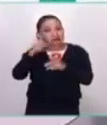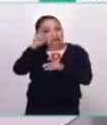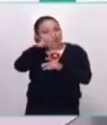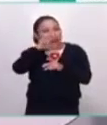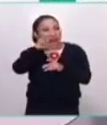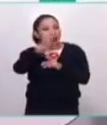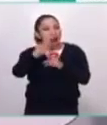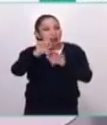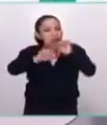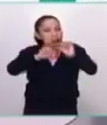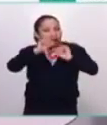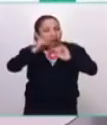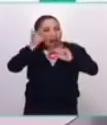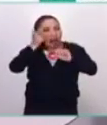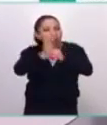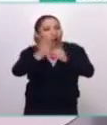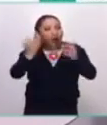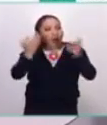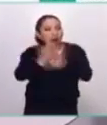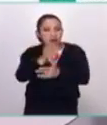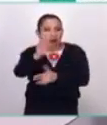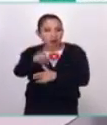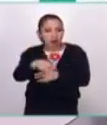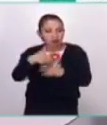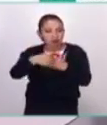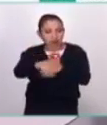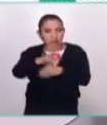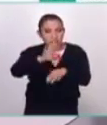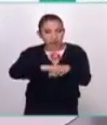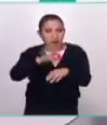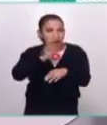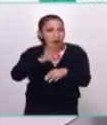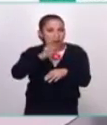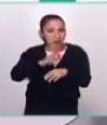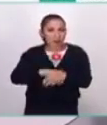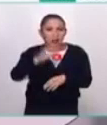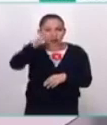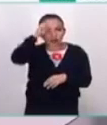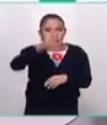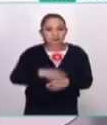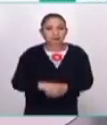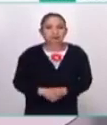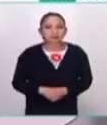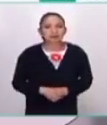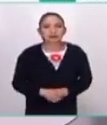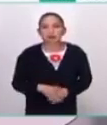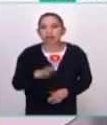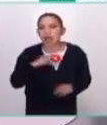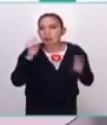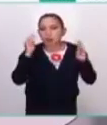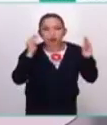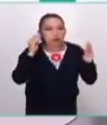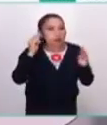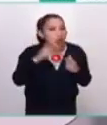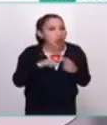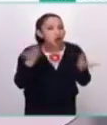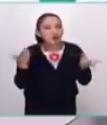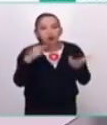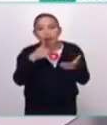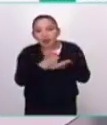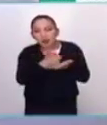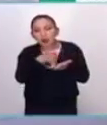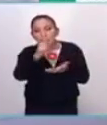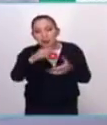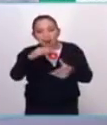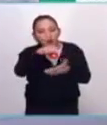que se está empezando a descubrir, y sin duda tendremos mayores evidencias hacia el norte. ¿Existen museos complementarios a